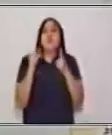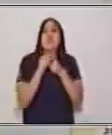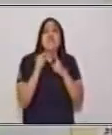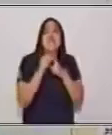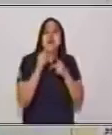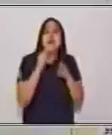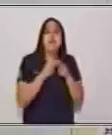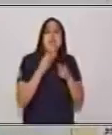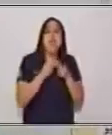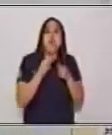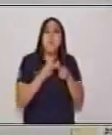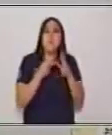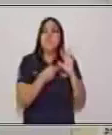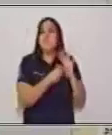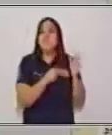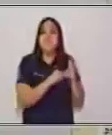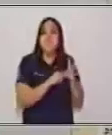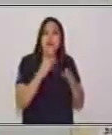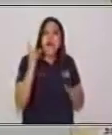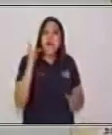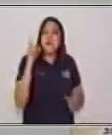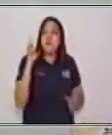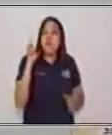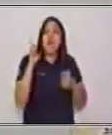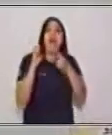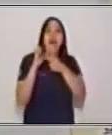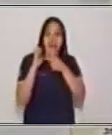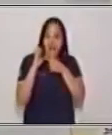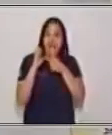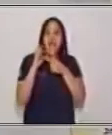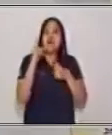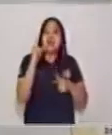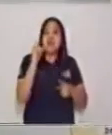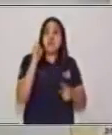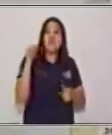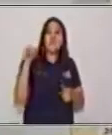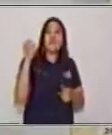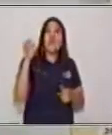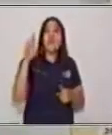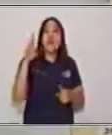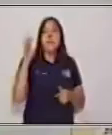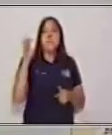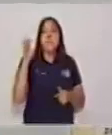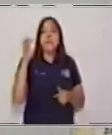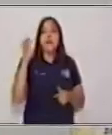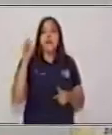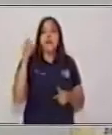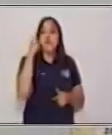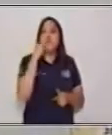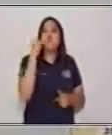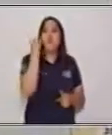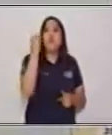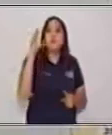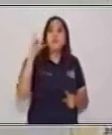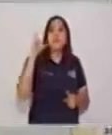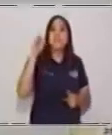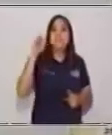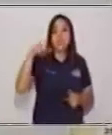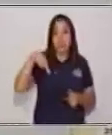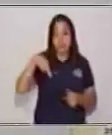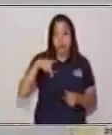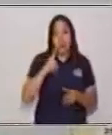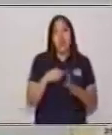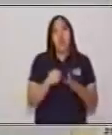de? Efectivamente es una preposición. Por ende, mencionamos que en la teoría chomskiana, cuando